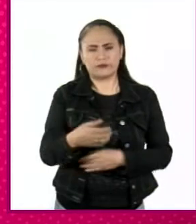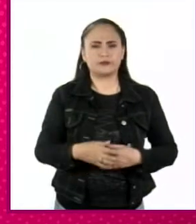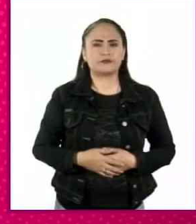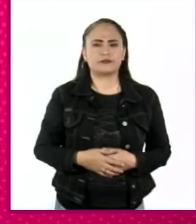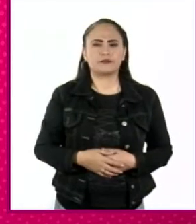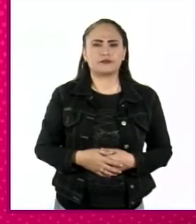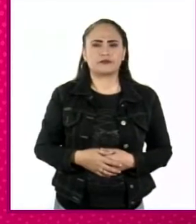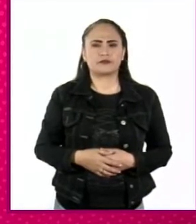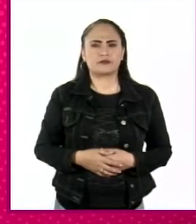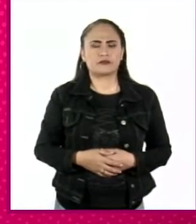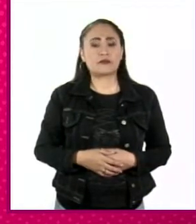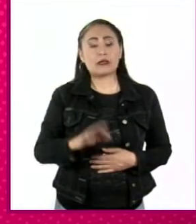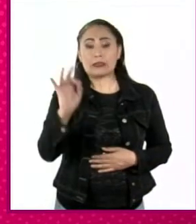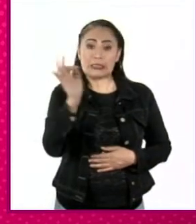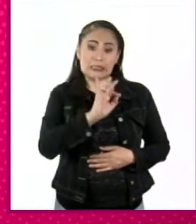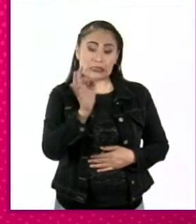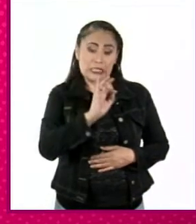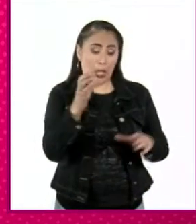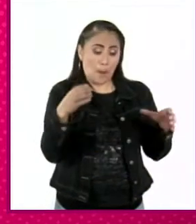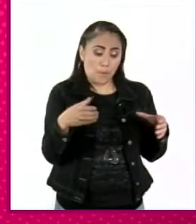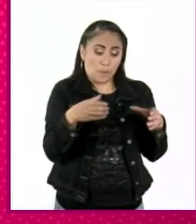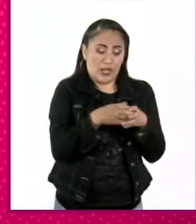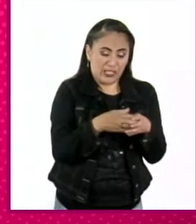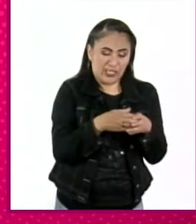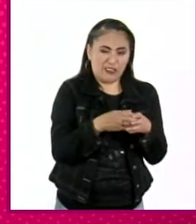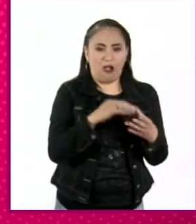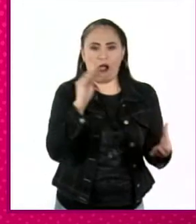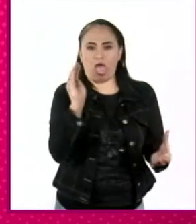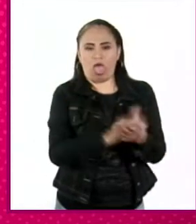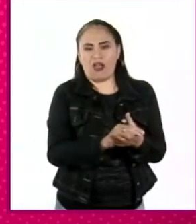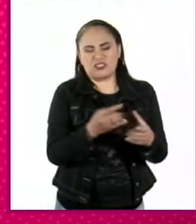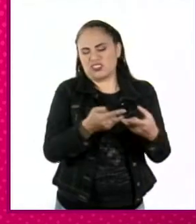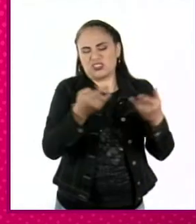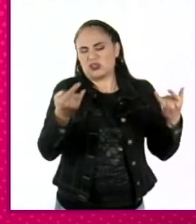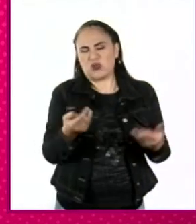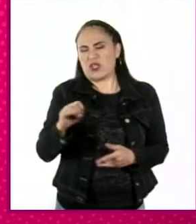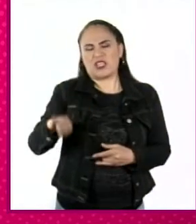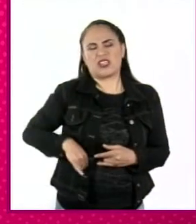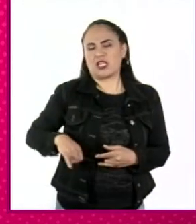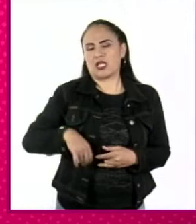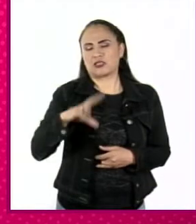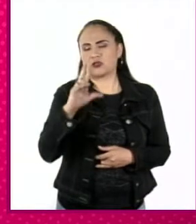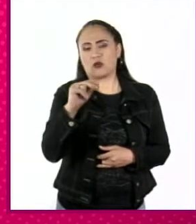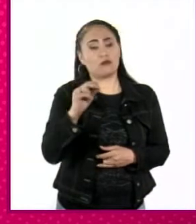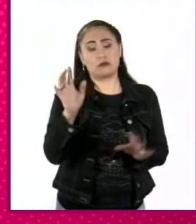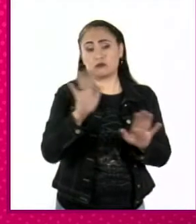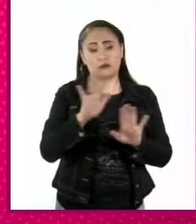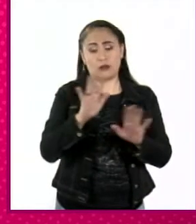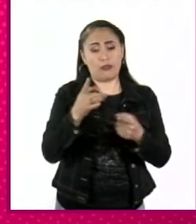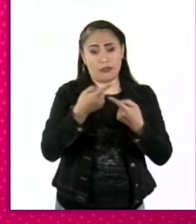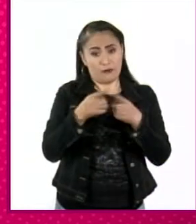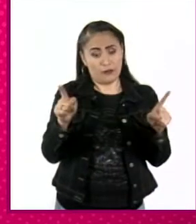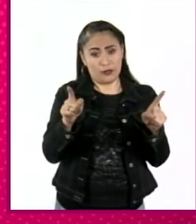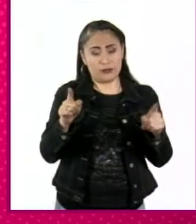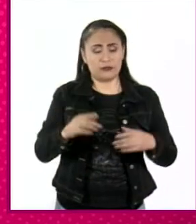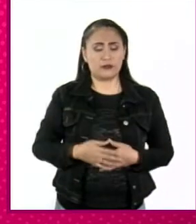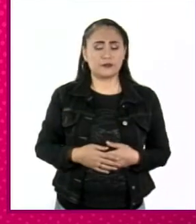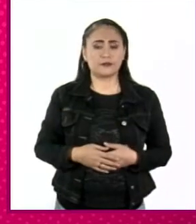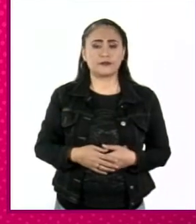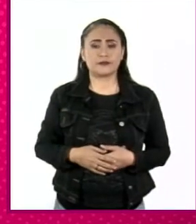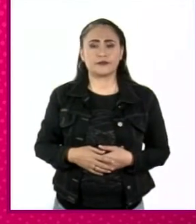porque sean más pequeñas dejan de ser importantes, y de hecho es lo que ahora en la actualidad